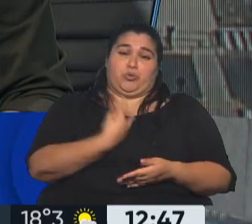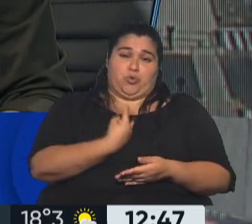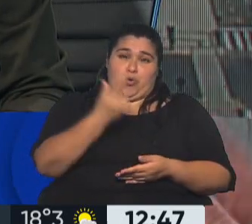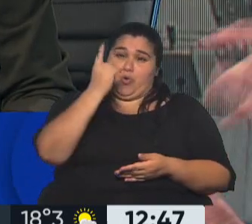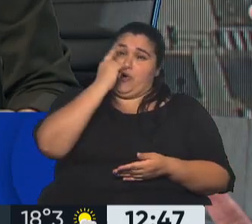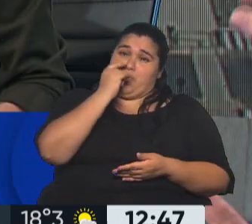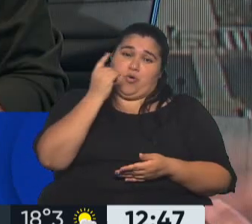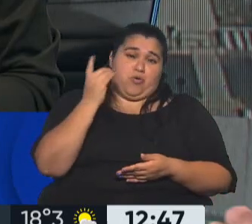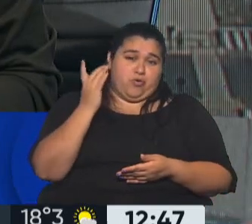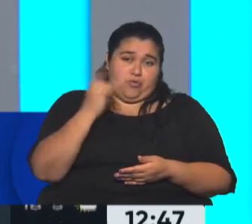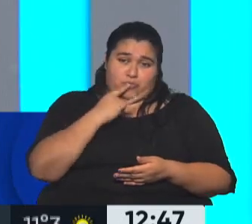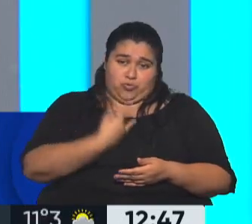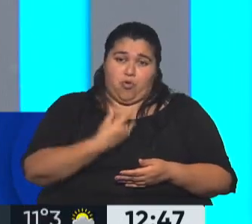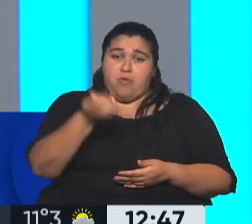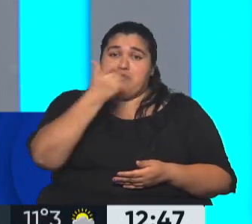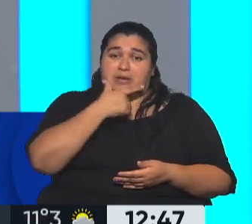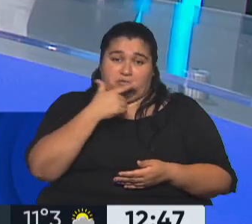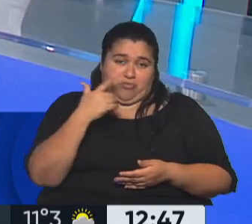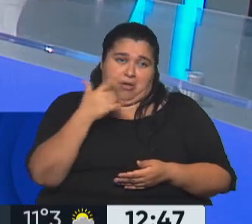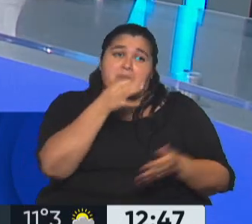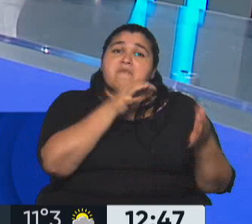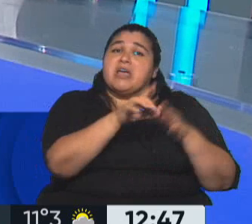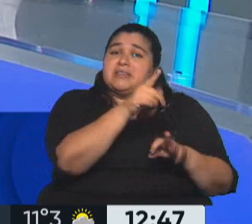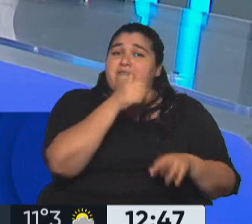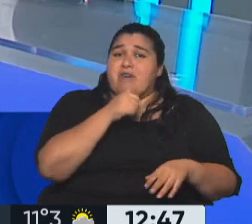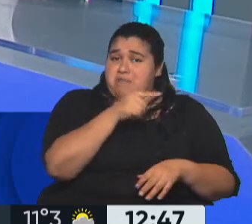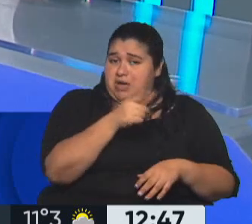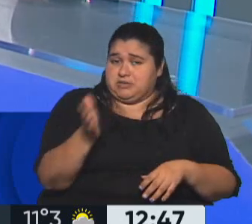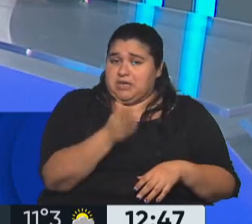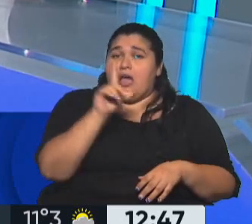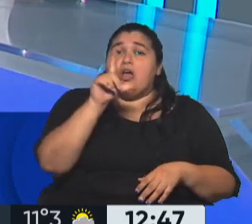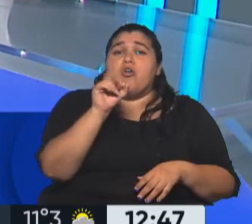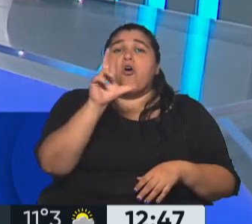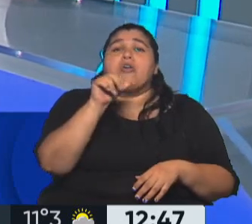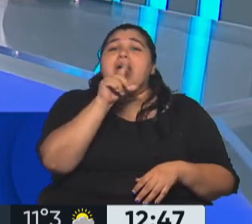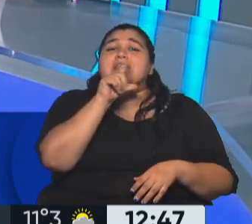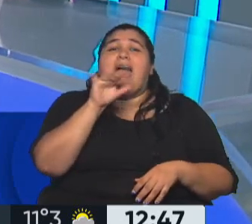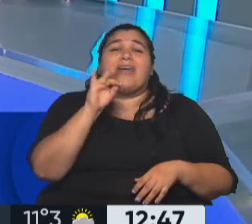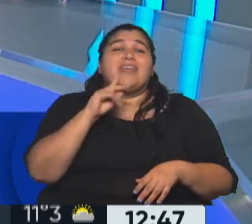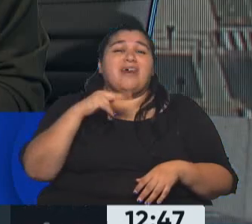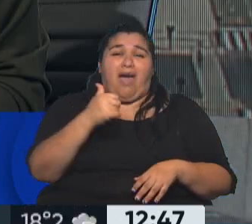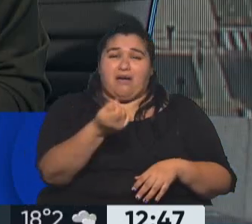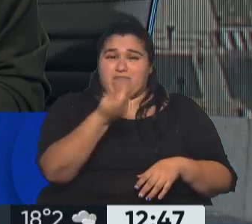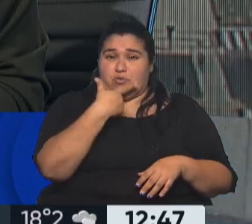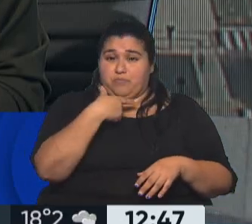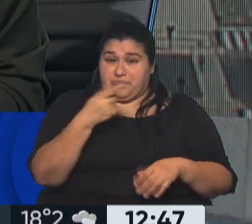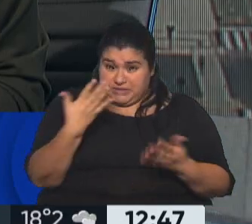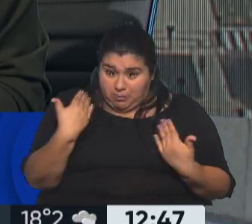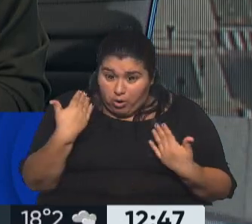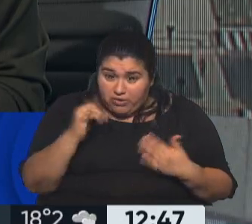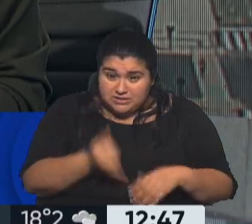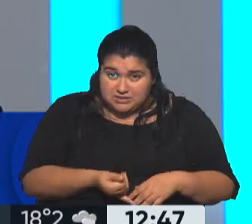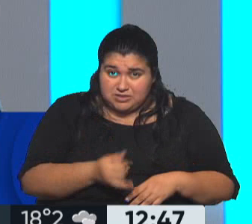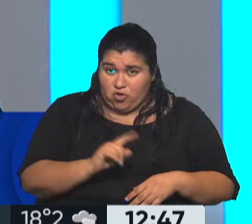mal bien, decirlo. bueno, muy mal. O con un remedio de venta libre, porque la loratadina es remedio de venta libre. Sí. ¿La alternativa es esa?